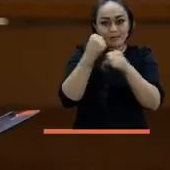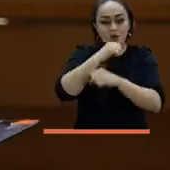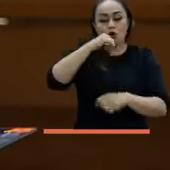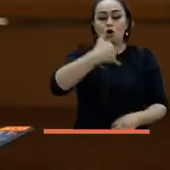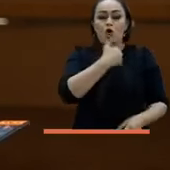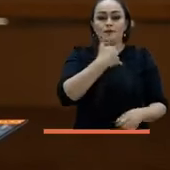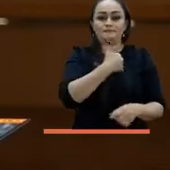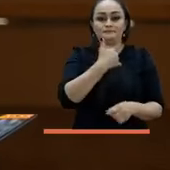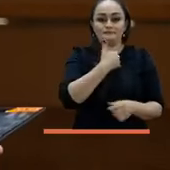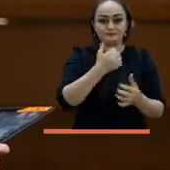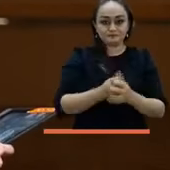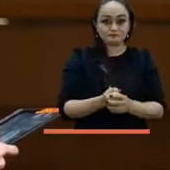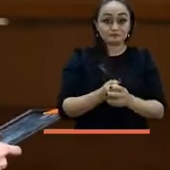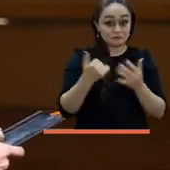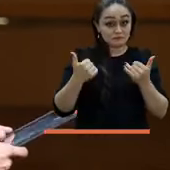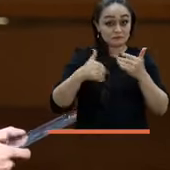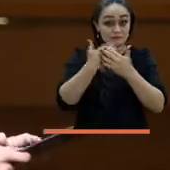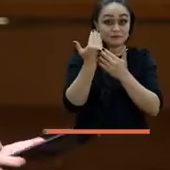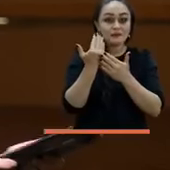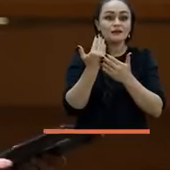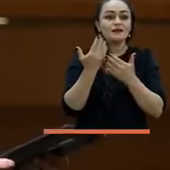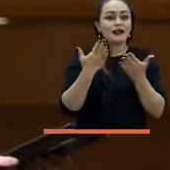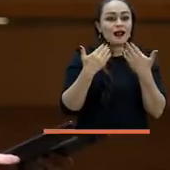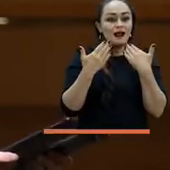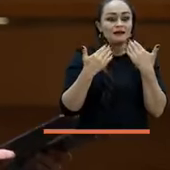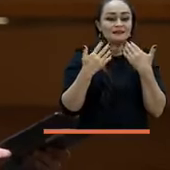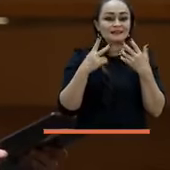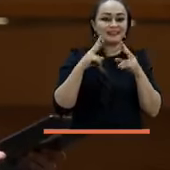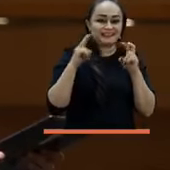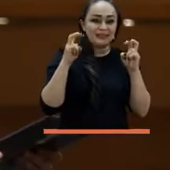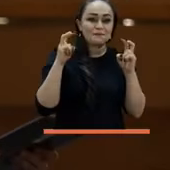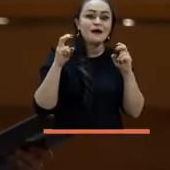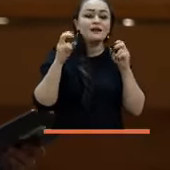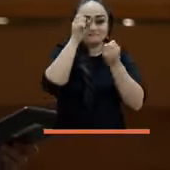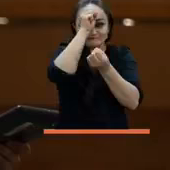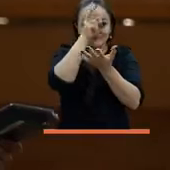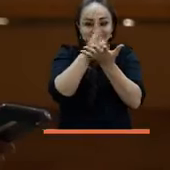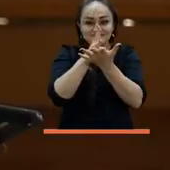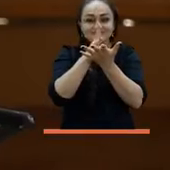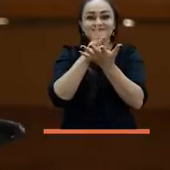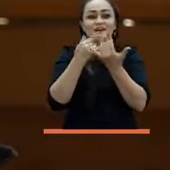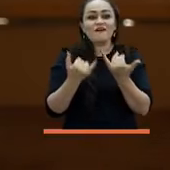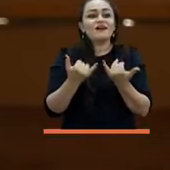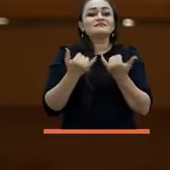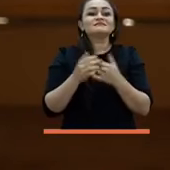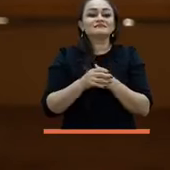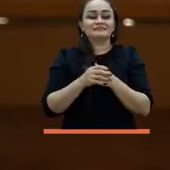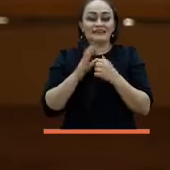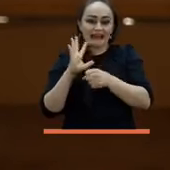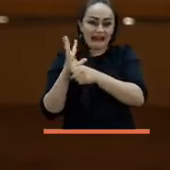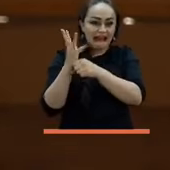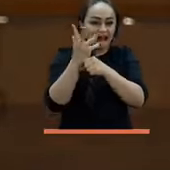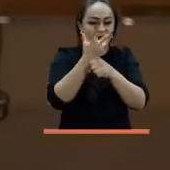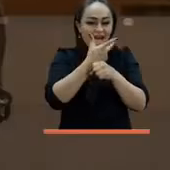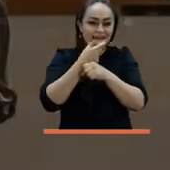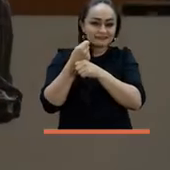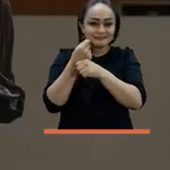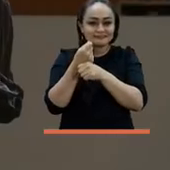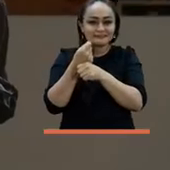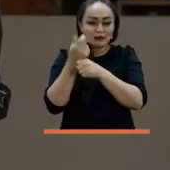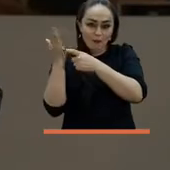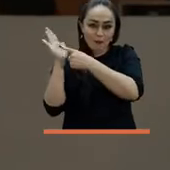como preámbulo al conversatorio del valor de la diversidad tendremos una intervención artística a cargo